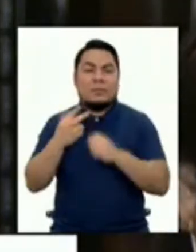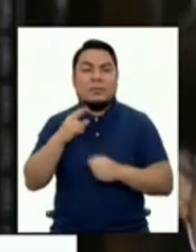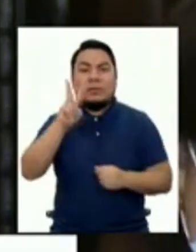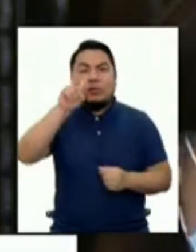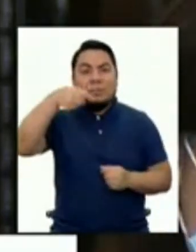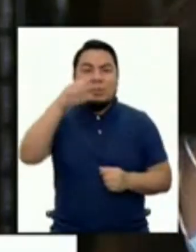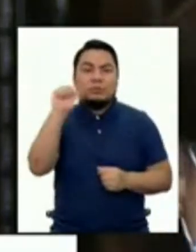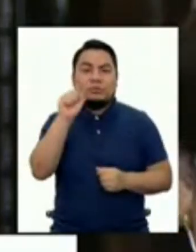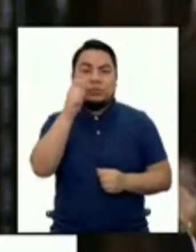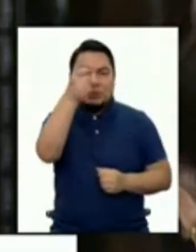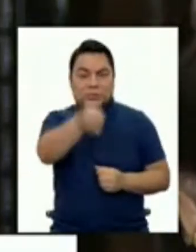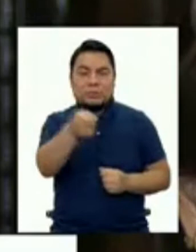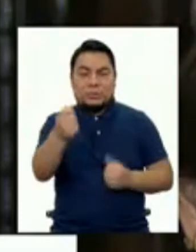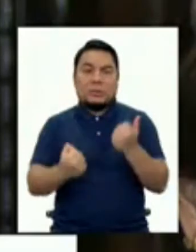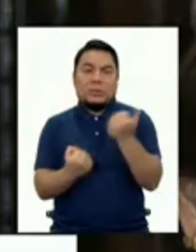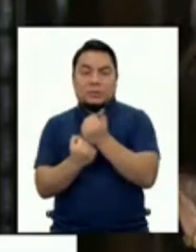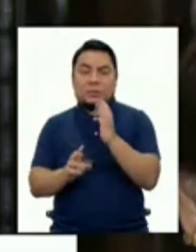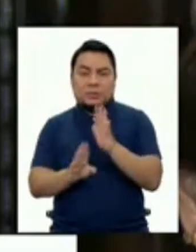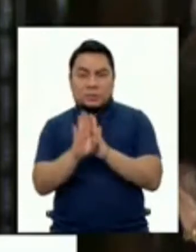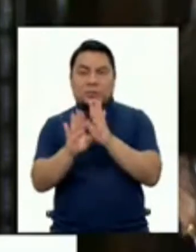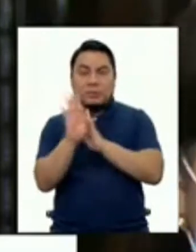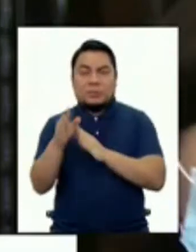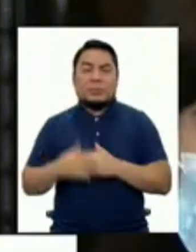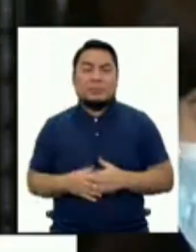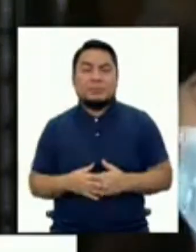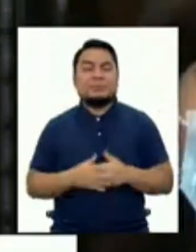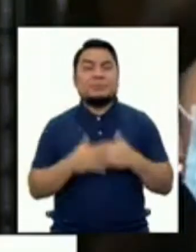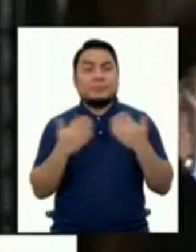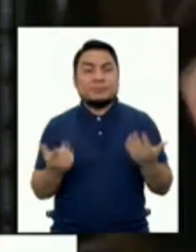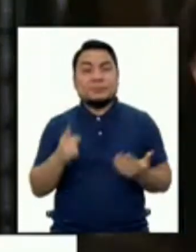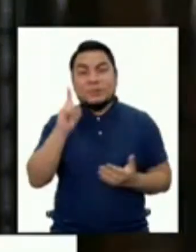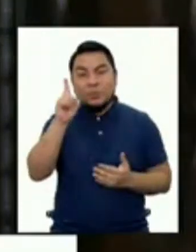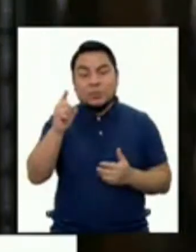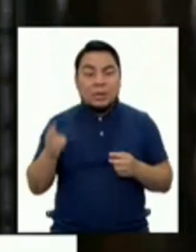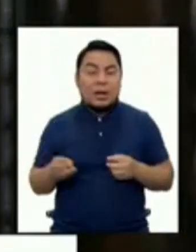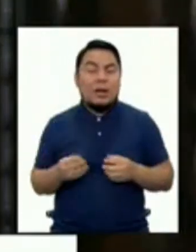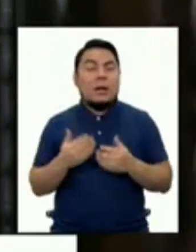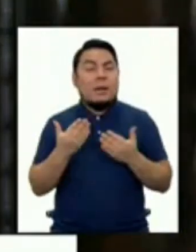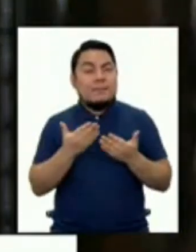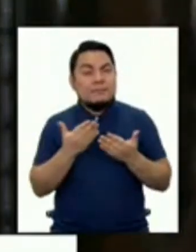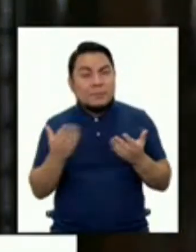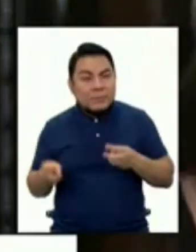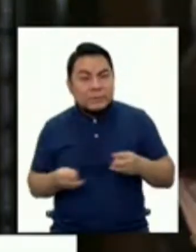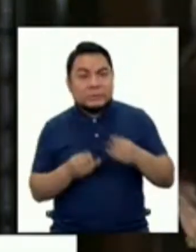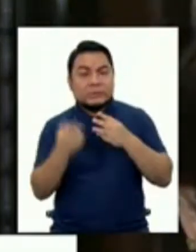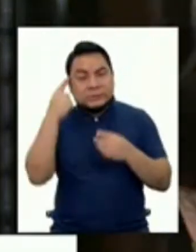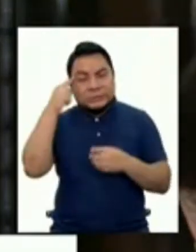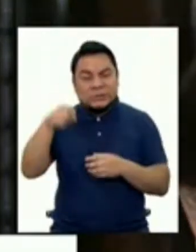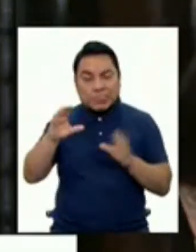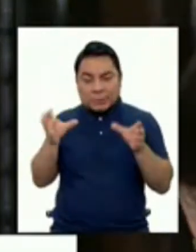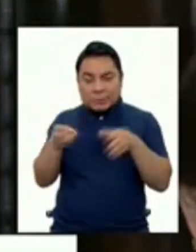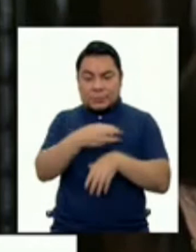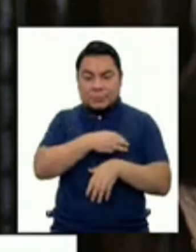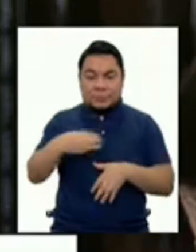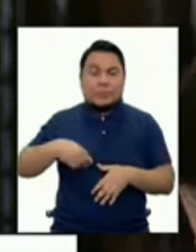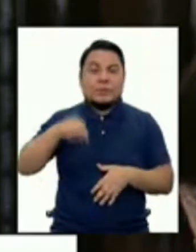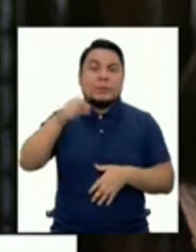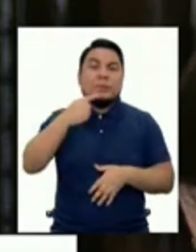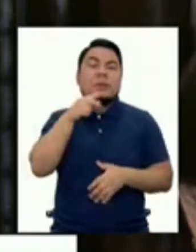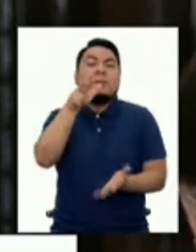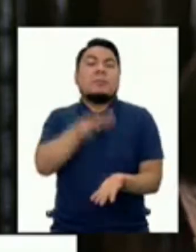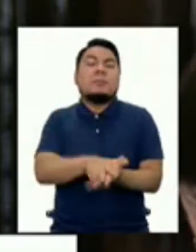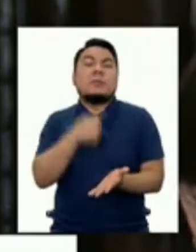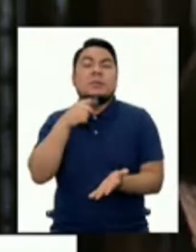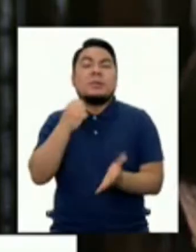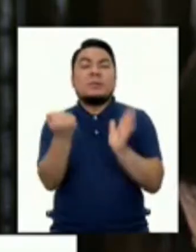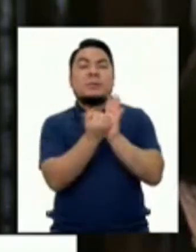2.000 soles, tanto para embarcados y no embarcados. Una de las medidas que también se ha tomado en este Consejo de Ministros, presidente, fue la aprobación